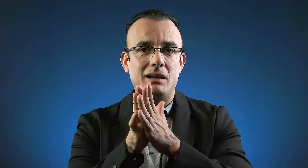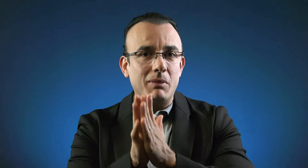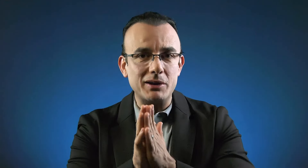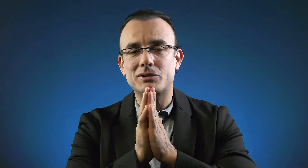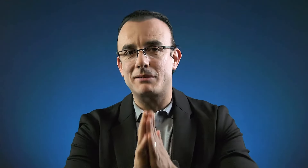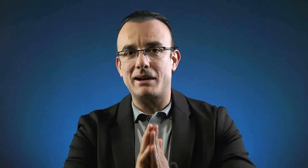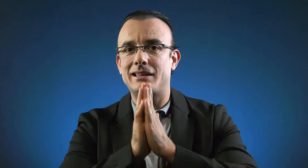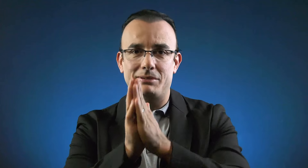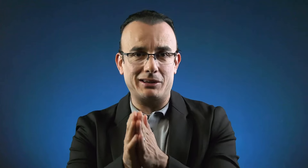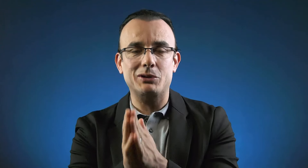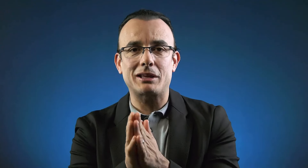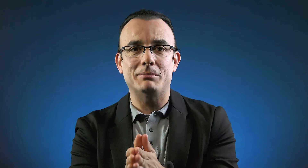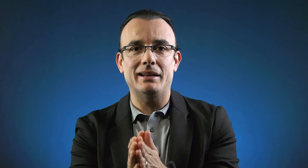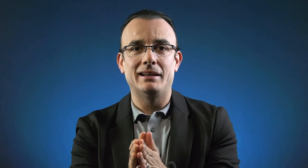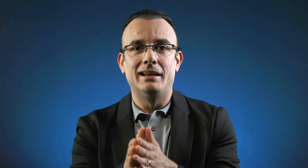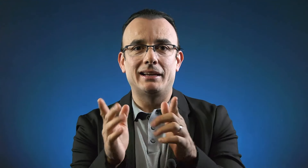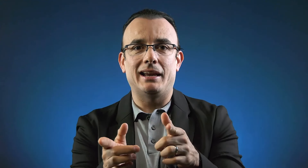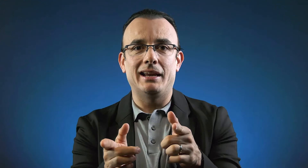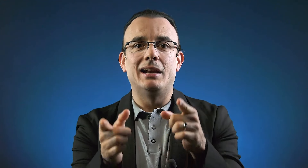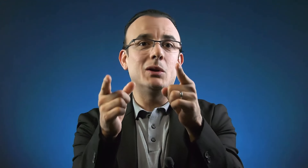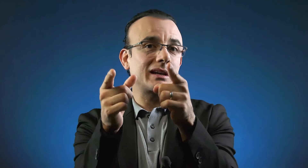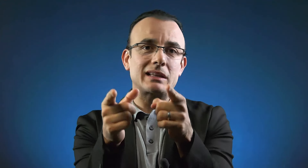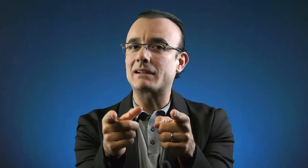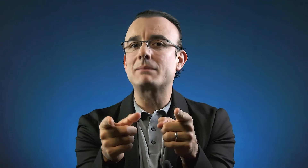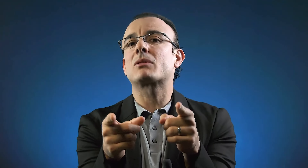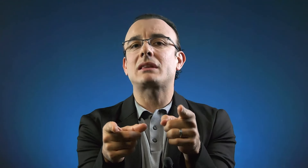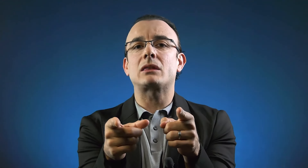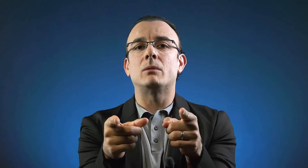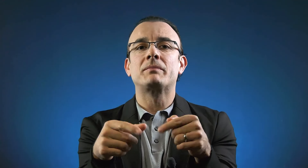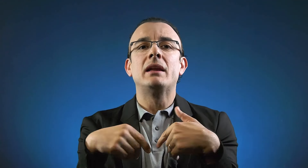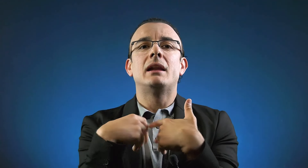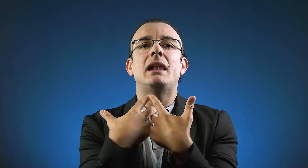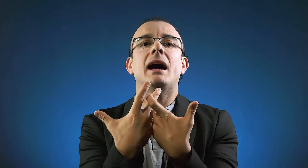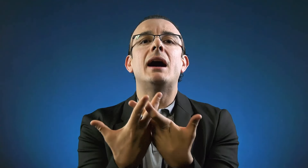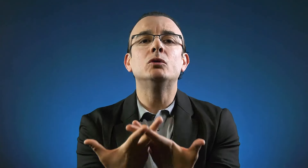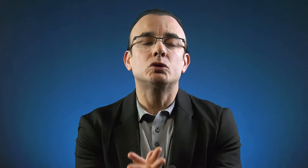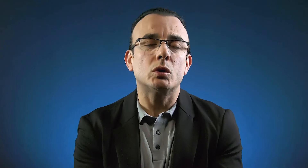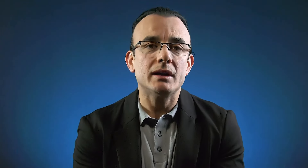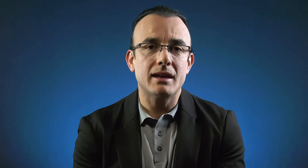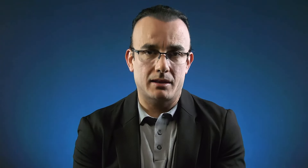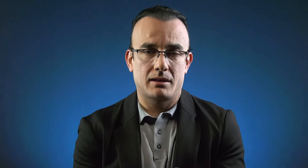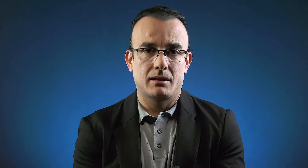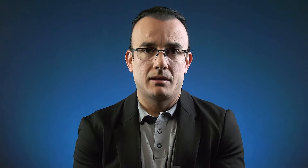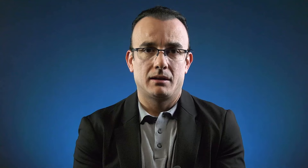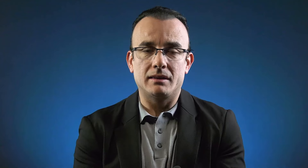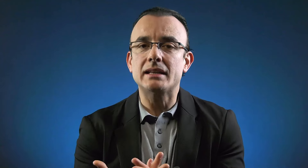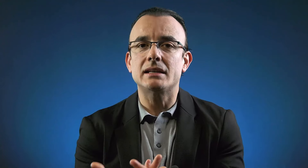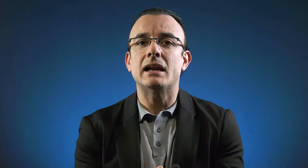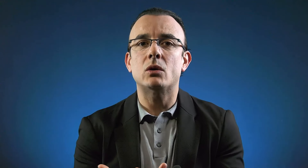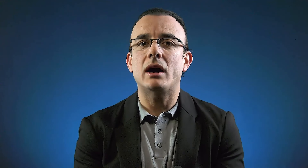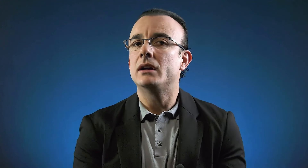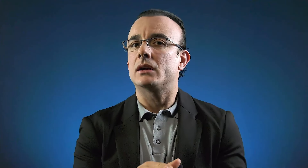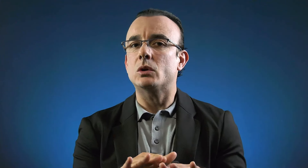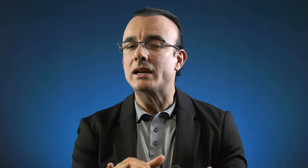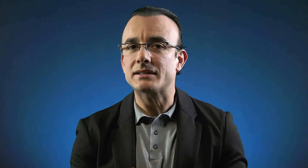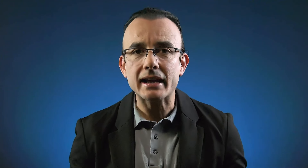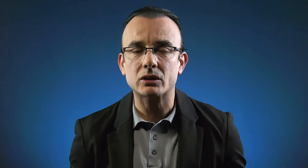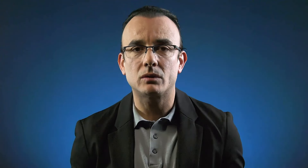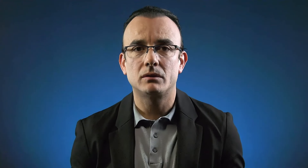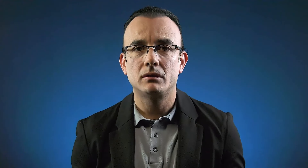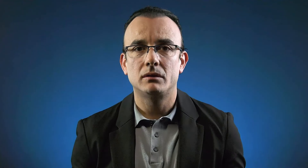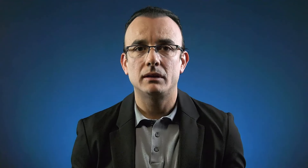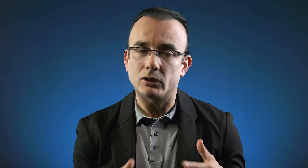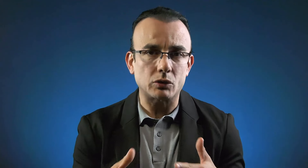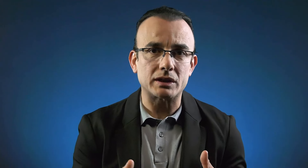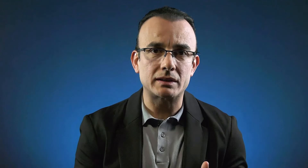entonces, el Mayo Zambada advirtió también que lo que estaba reportando la autoridad de Sinaloa no era